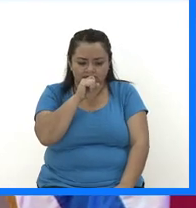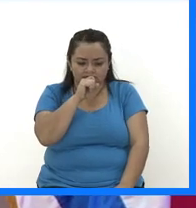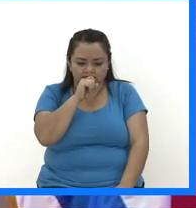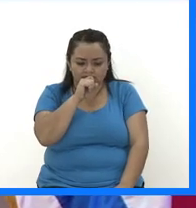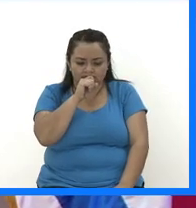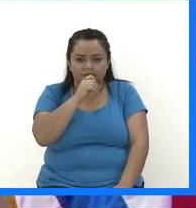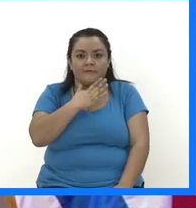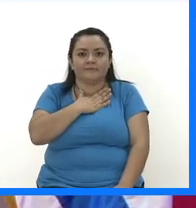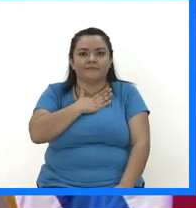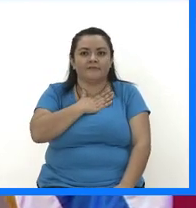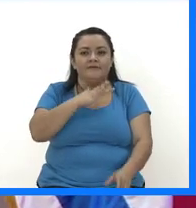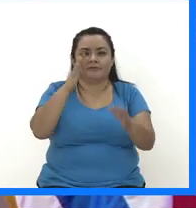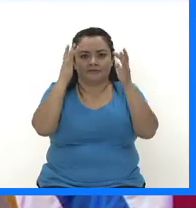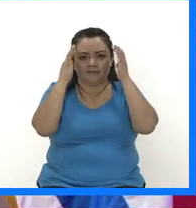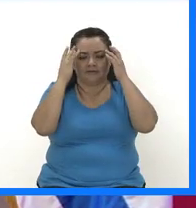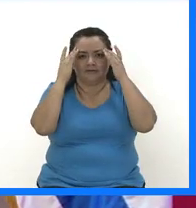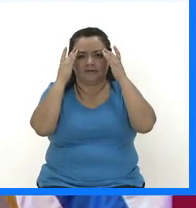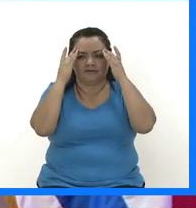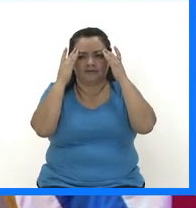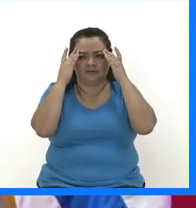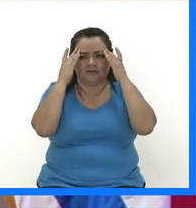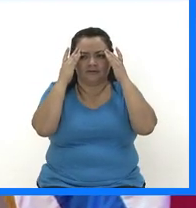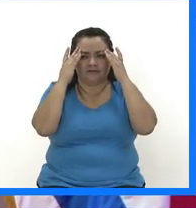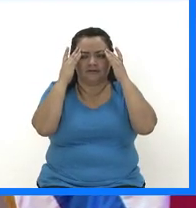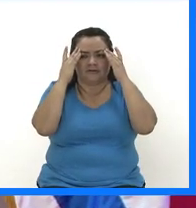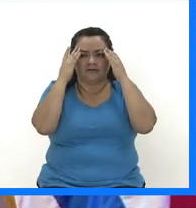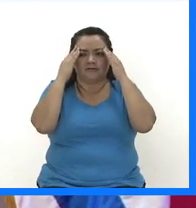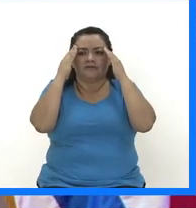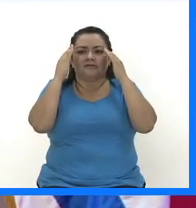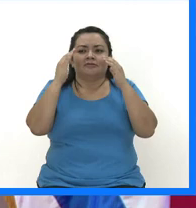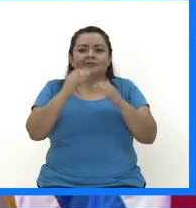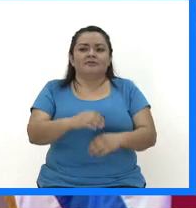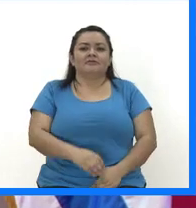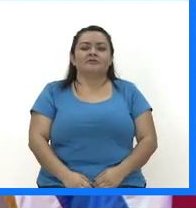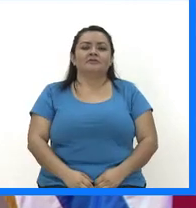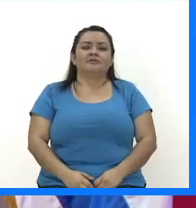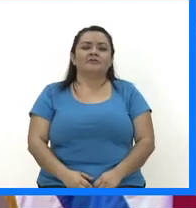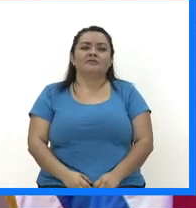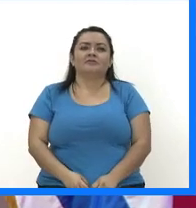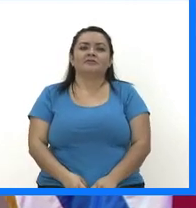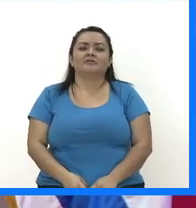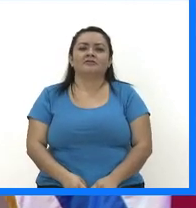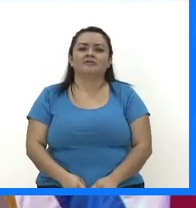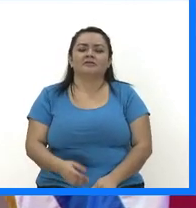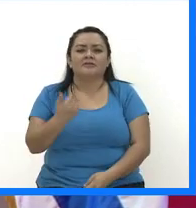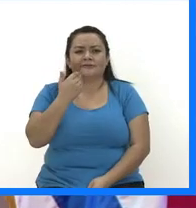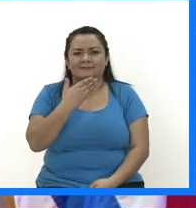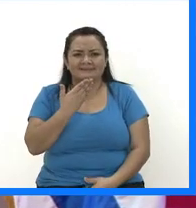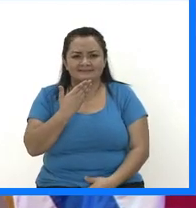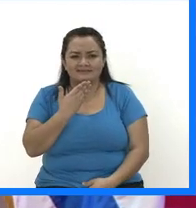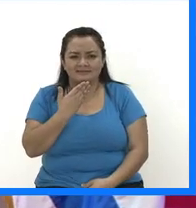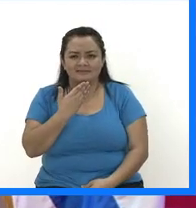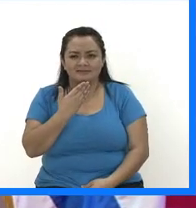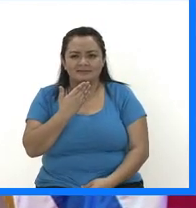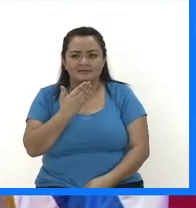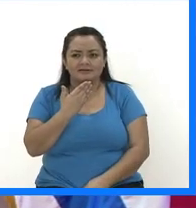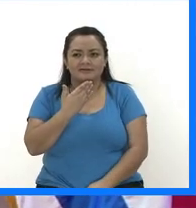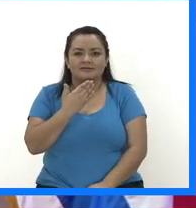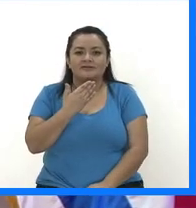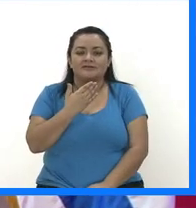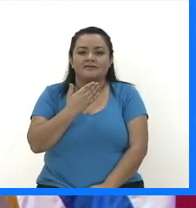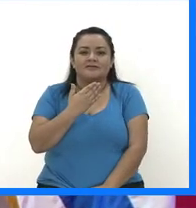mi preocupación a que algunos maestros del colegio y otros del seminario teológico qué está sucediendo no tenían